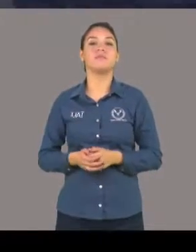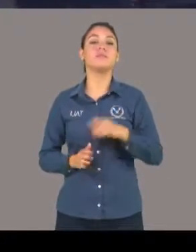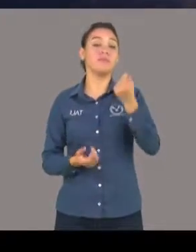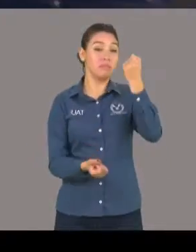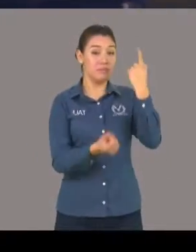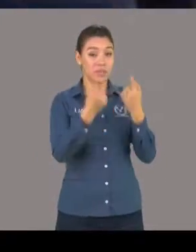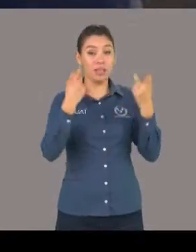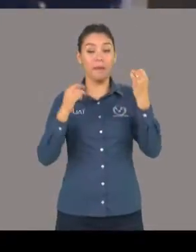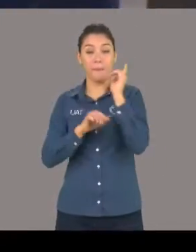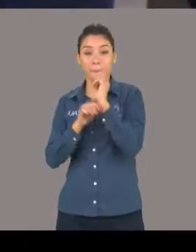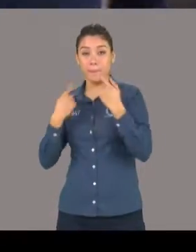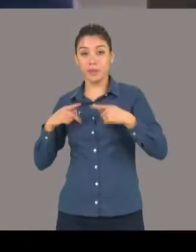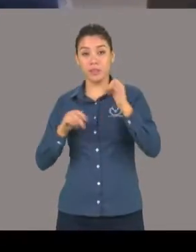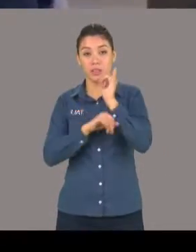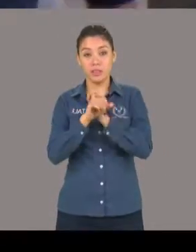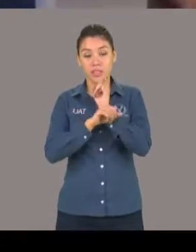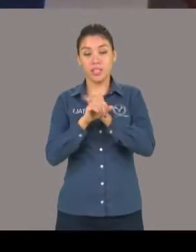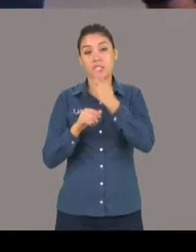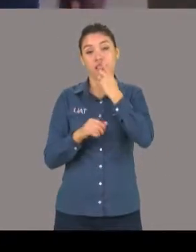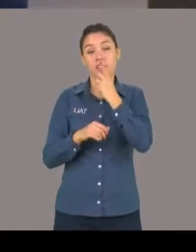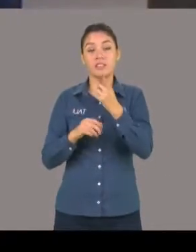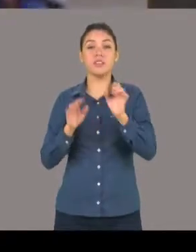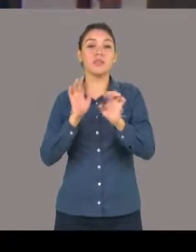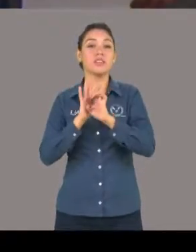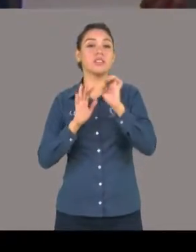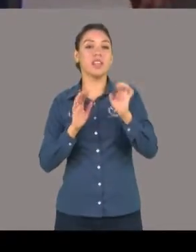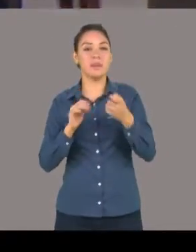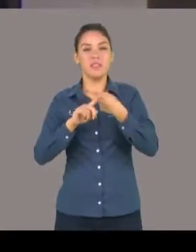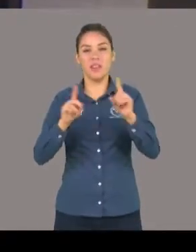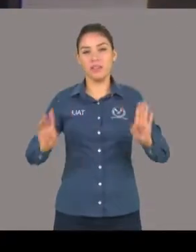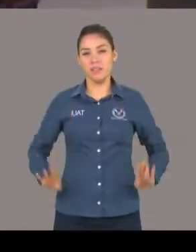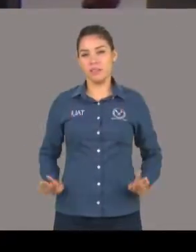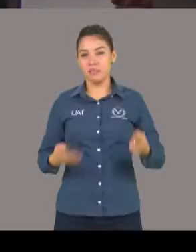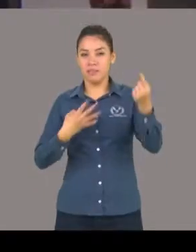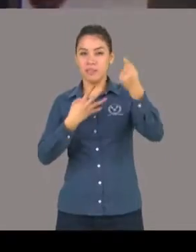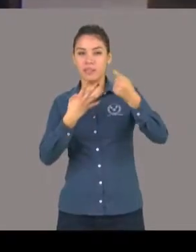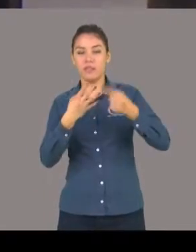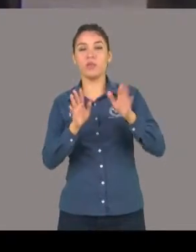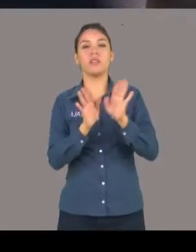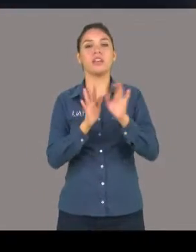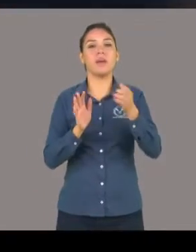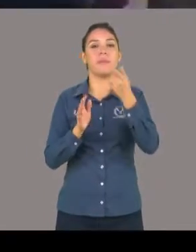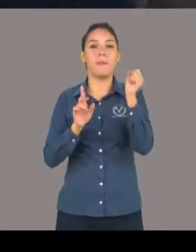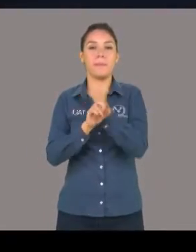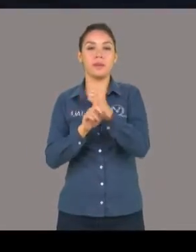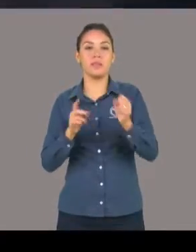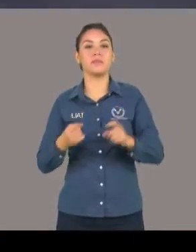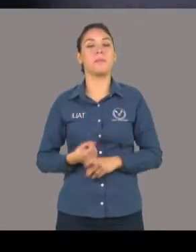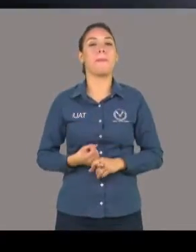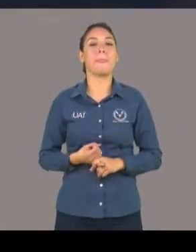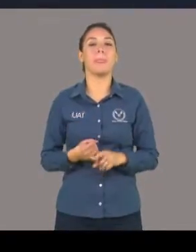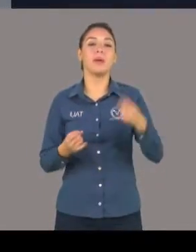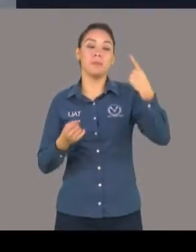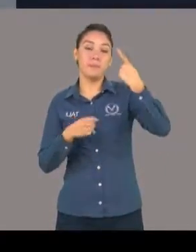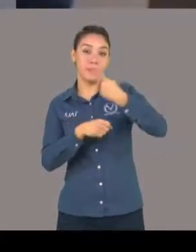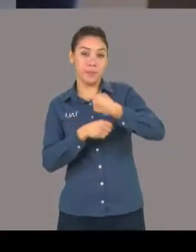Hay investigaciones que coinciden además con las siguientes características de un maltratador.